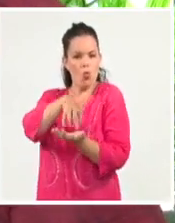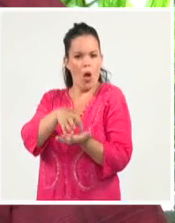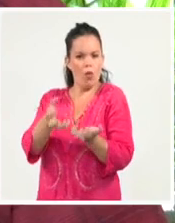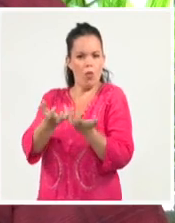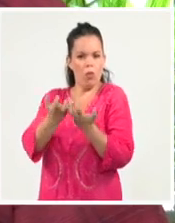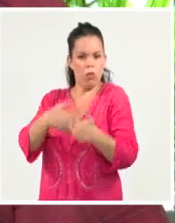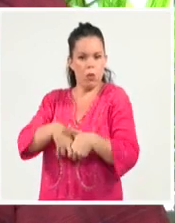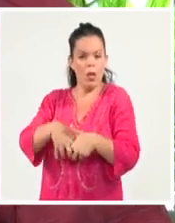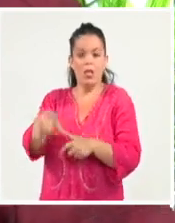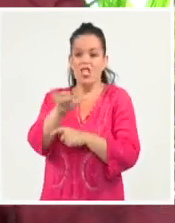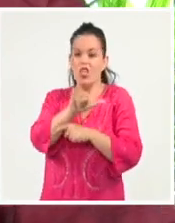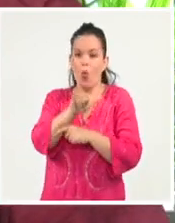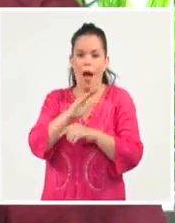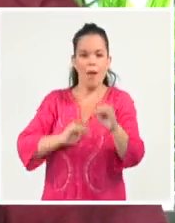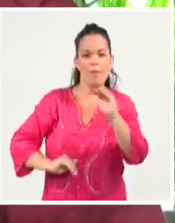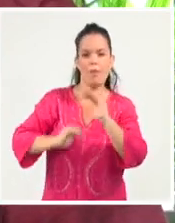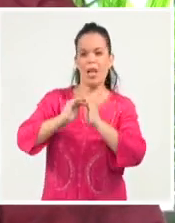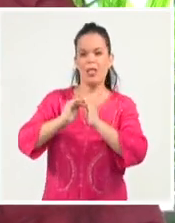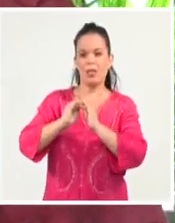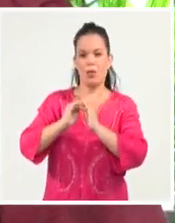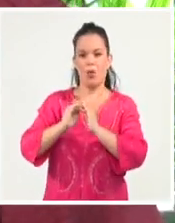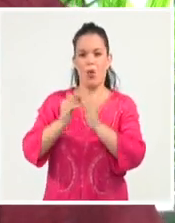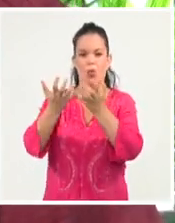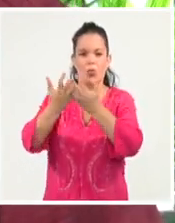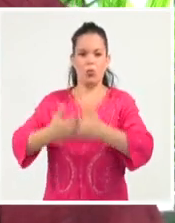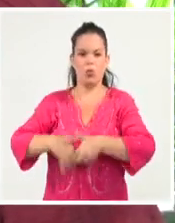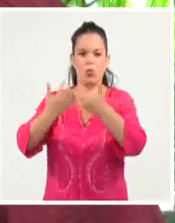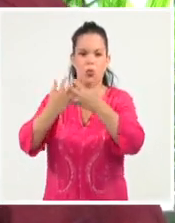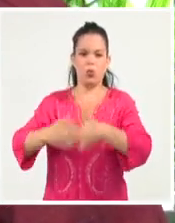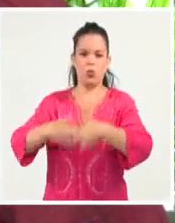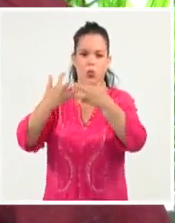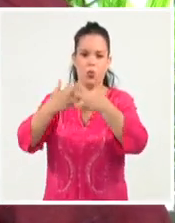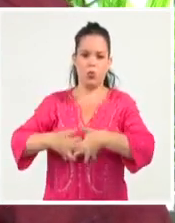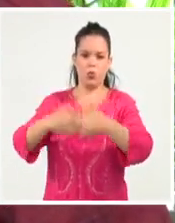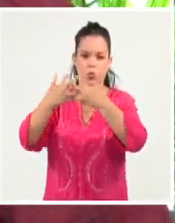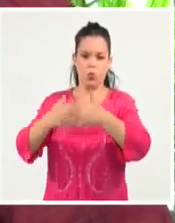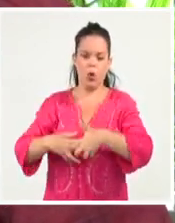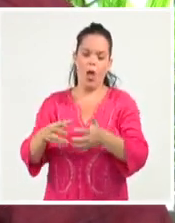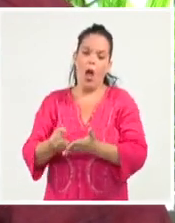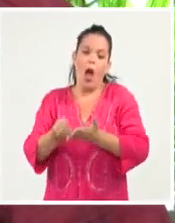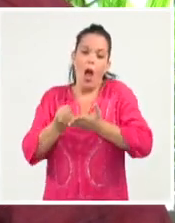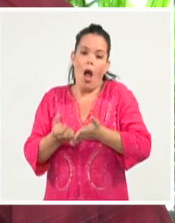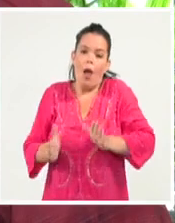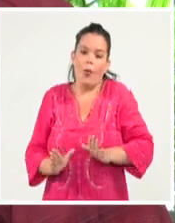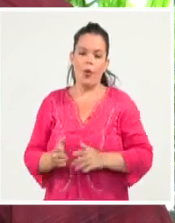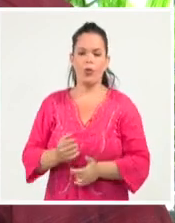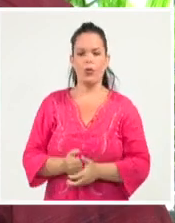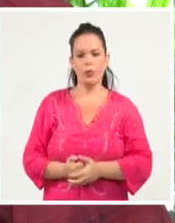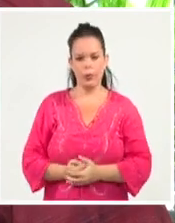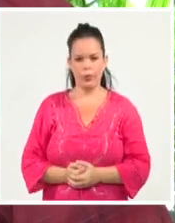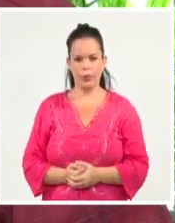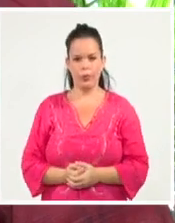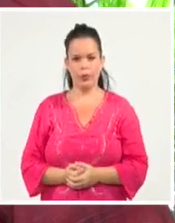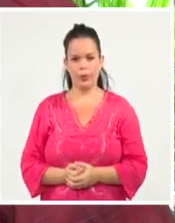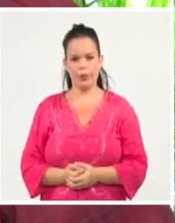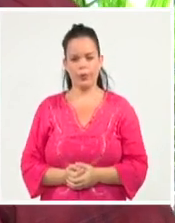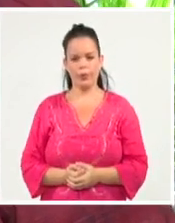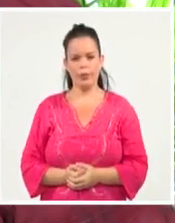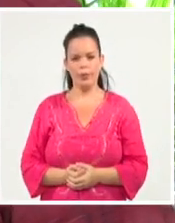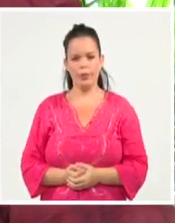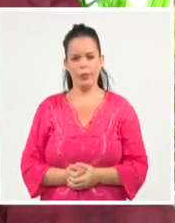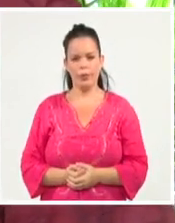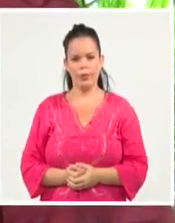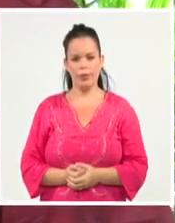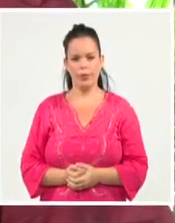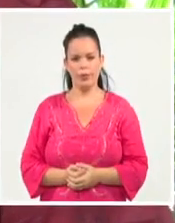en su capacidad de producción, que nos permite un nivel para garantizar la atención a pacientes. Por otro